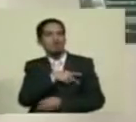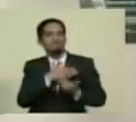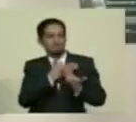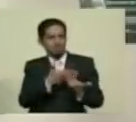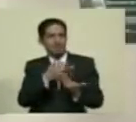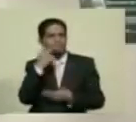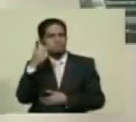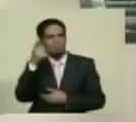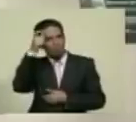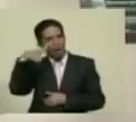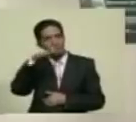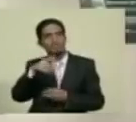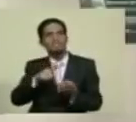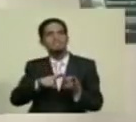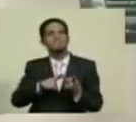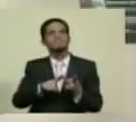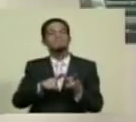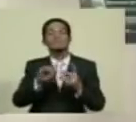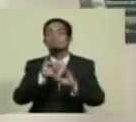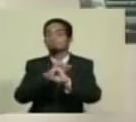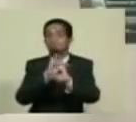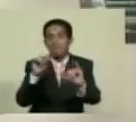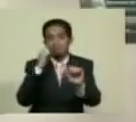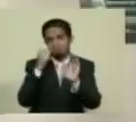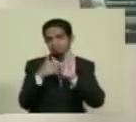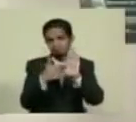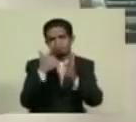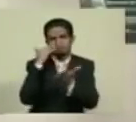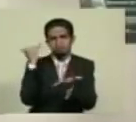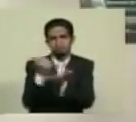Corina Machado, eso ya está completamente demostrado.